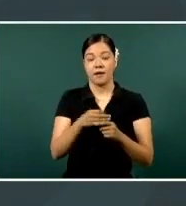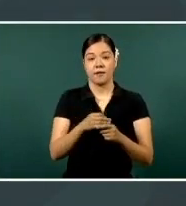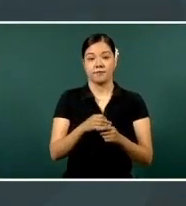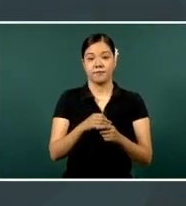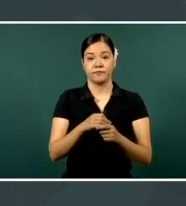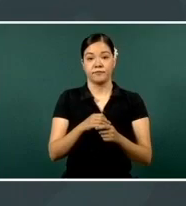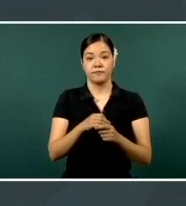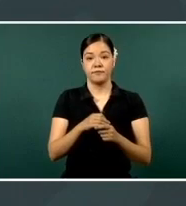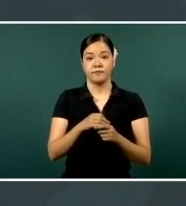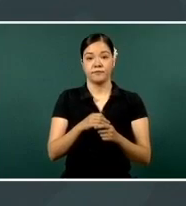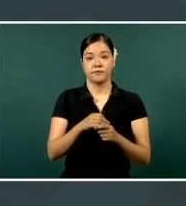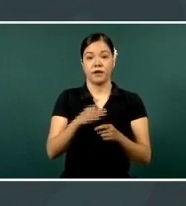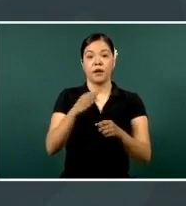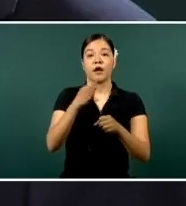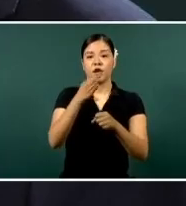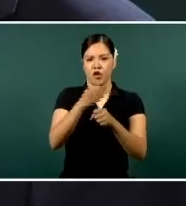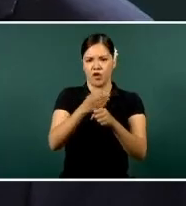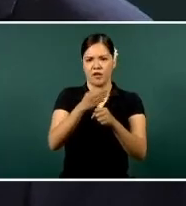la agenda